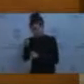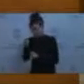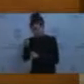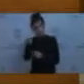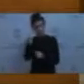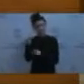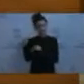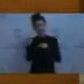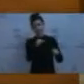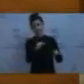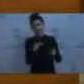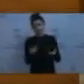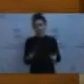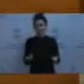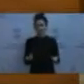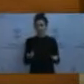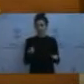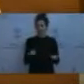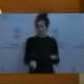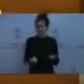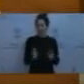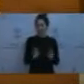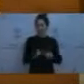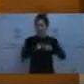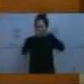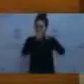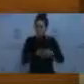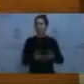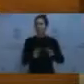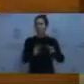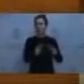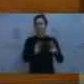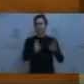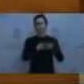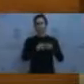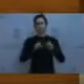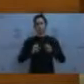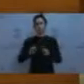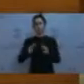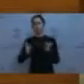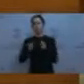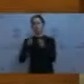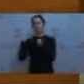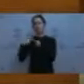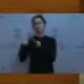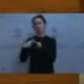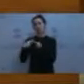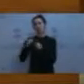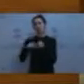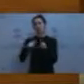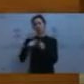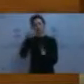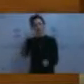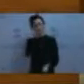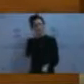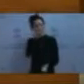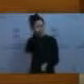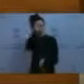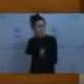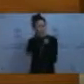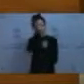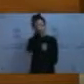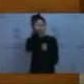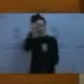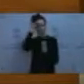a esas personas, a esos grupos y a esos partidos en el mismo rigor, en la misma coherencia y en la misma